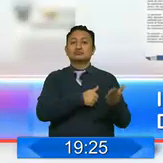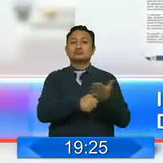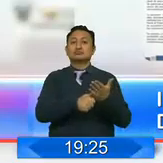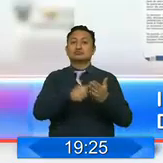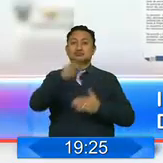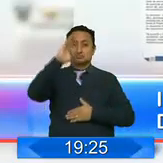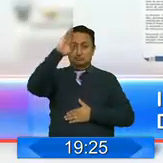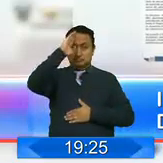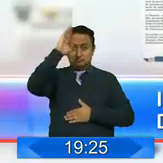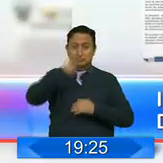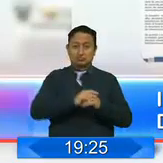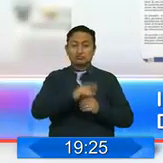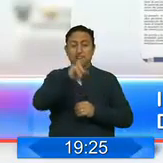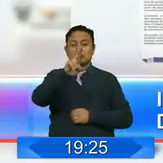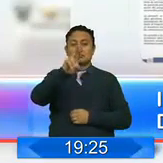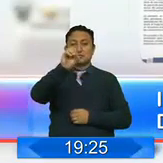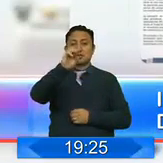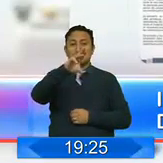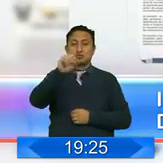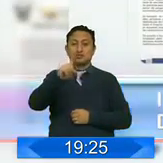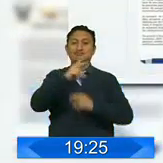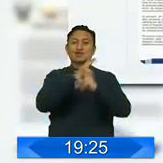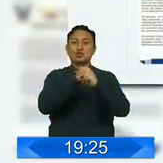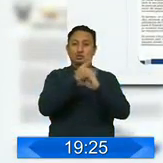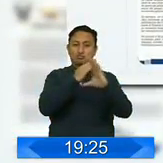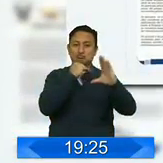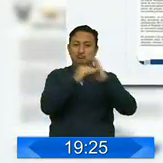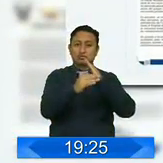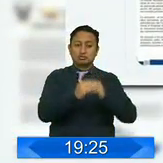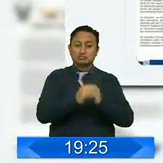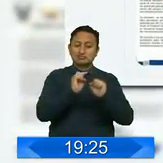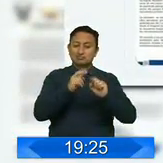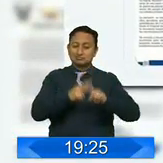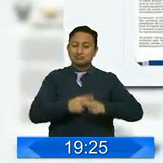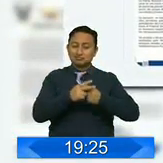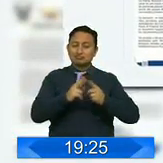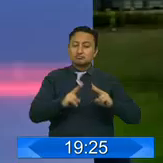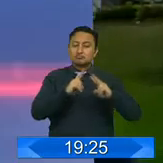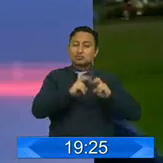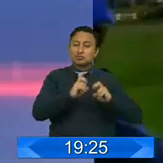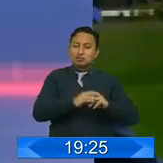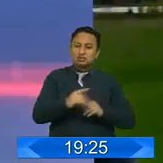María Paula Romo, publicó horas atrás en su cuenta de Twitter que se investiga el uso que se le